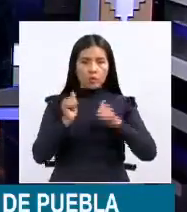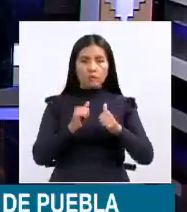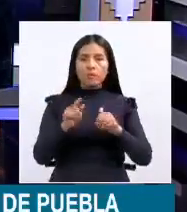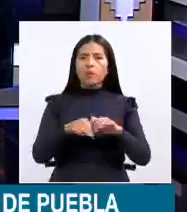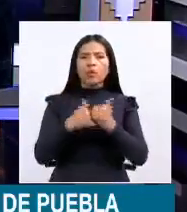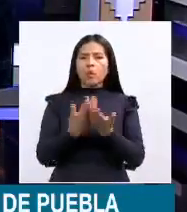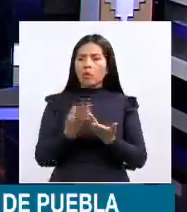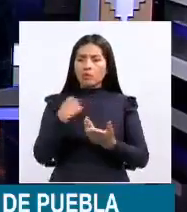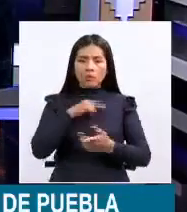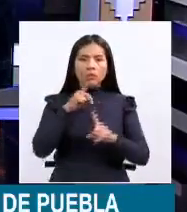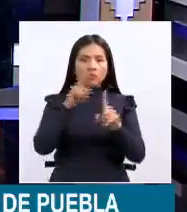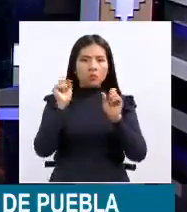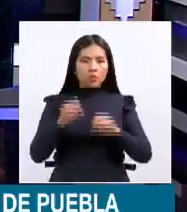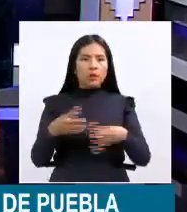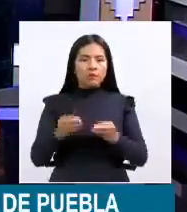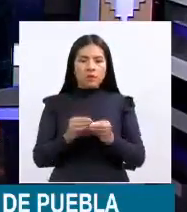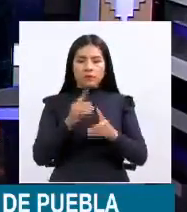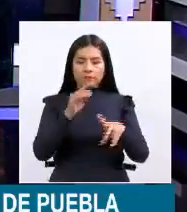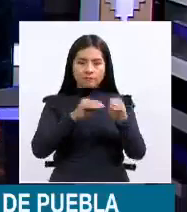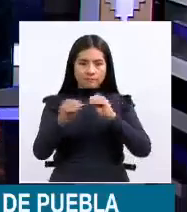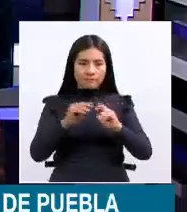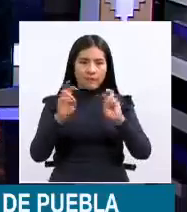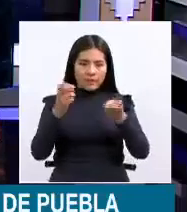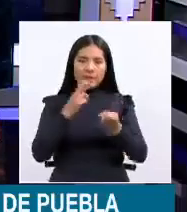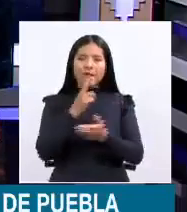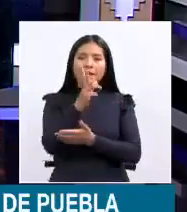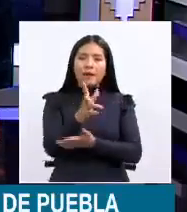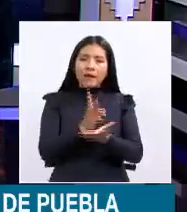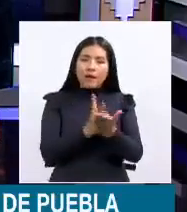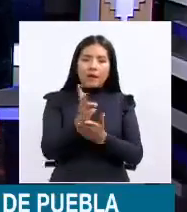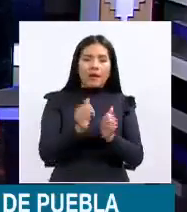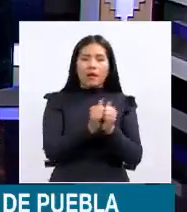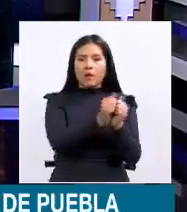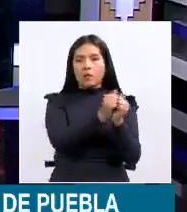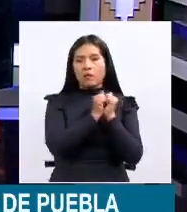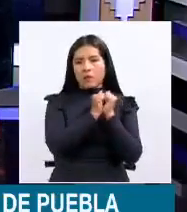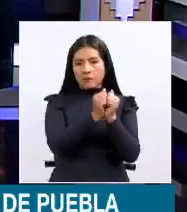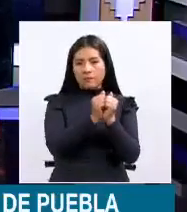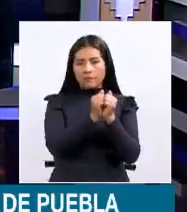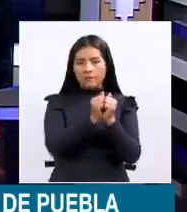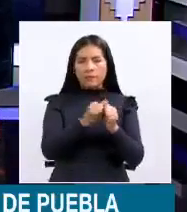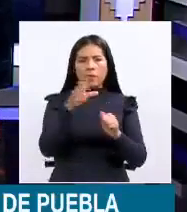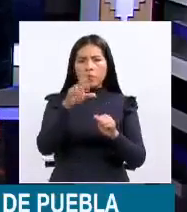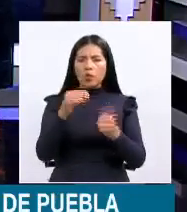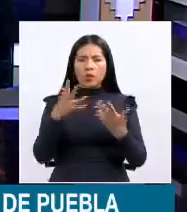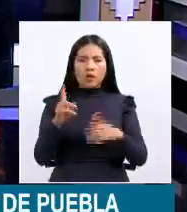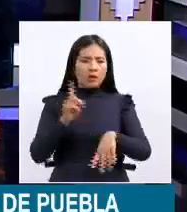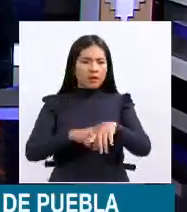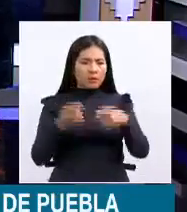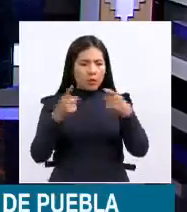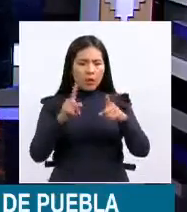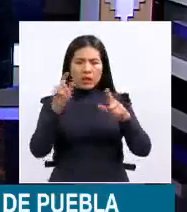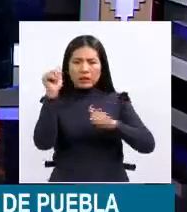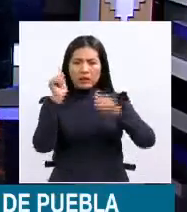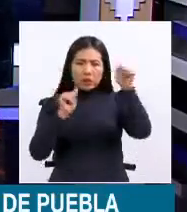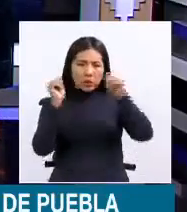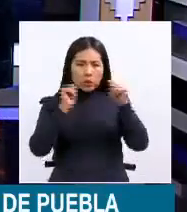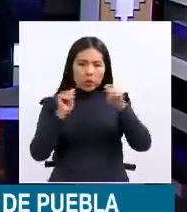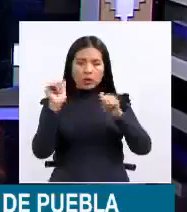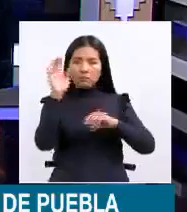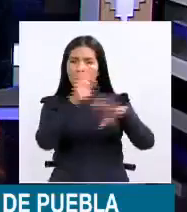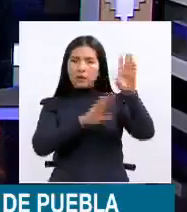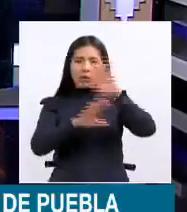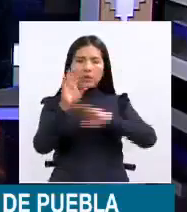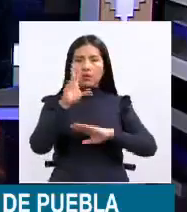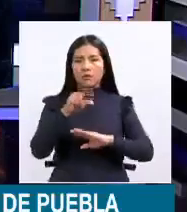cómo podemos generar reales acompañamientos y no estos momentos de zozobra donde, desde